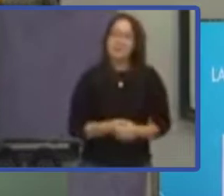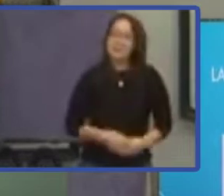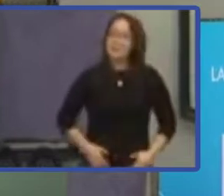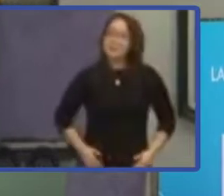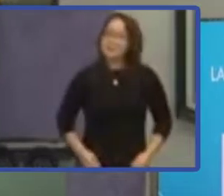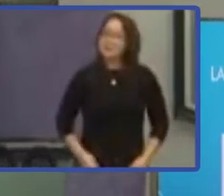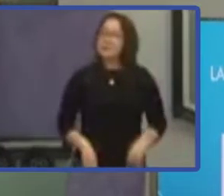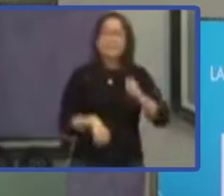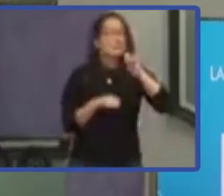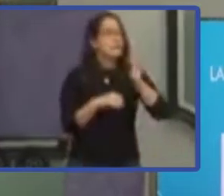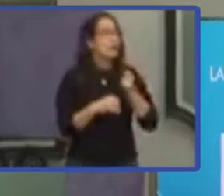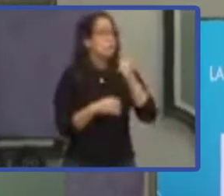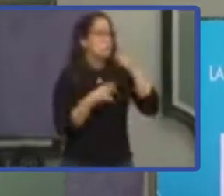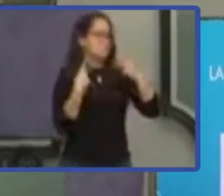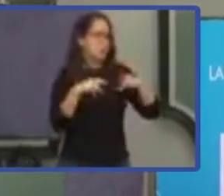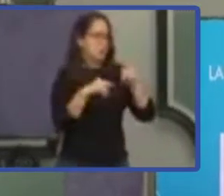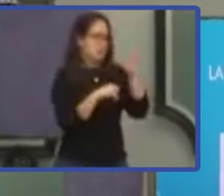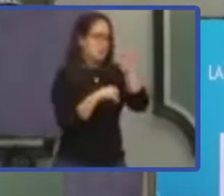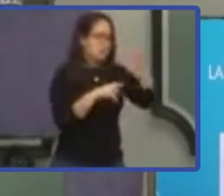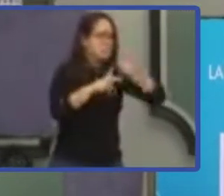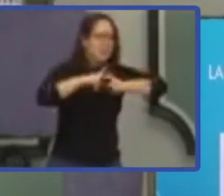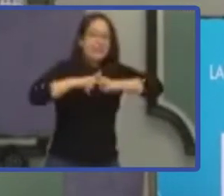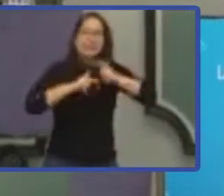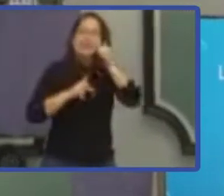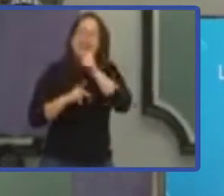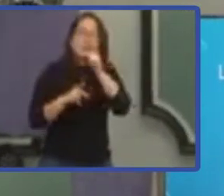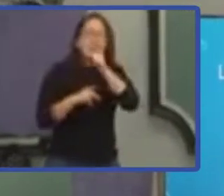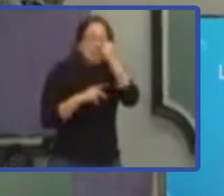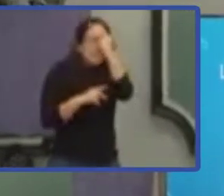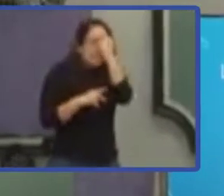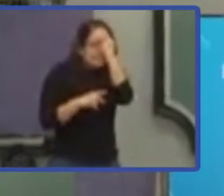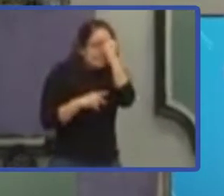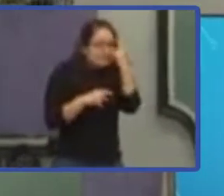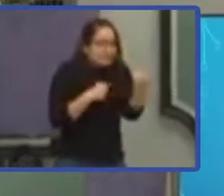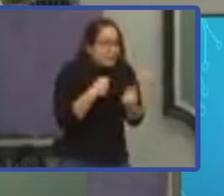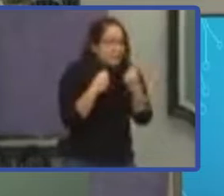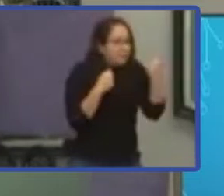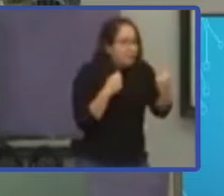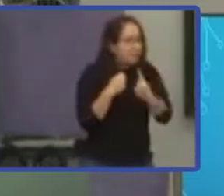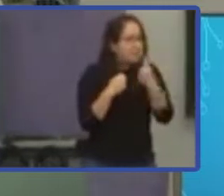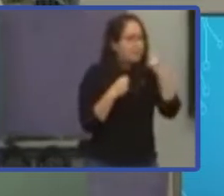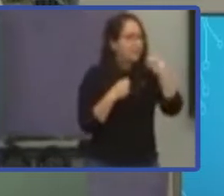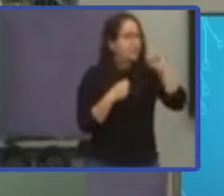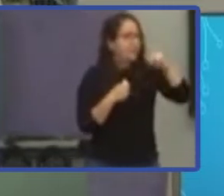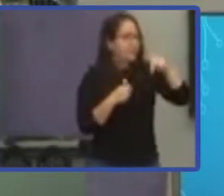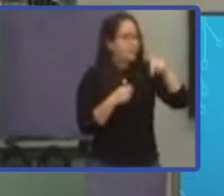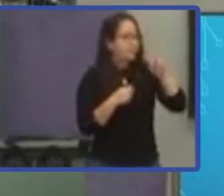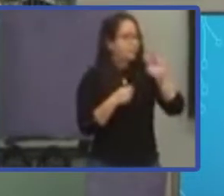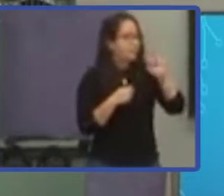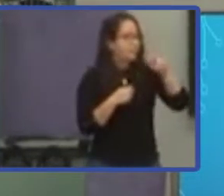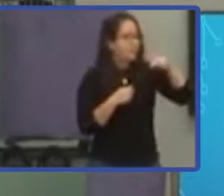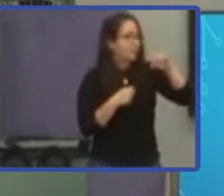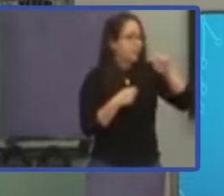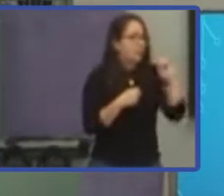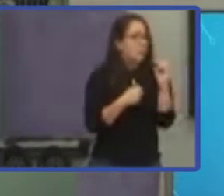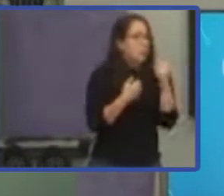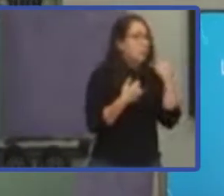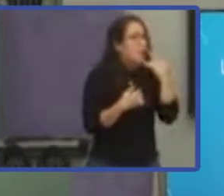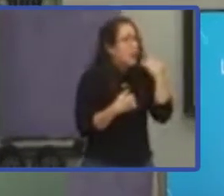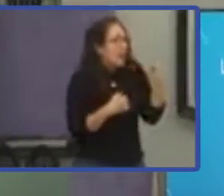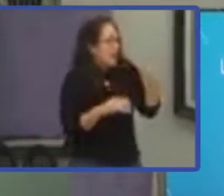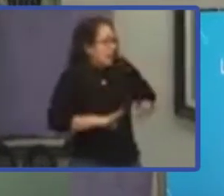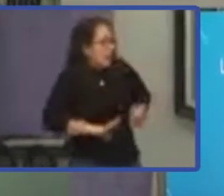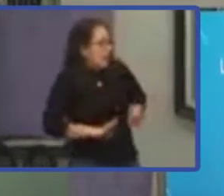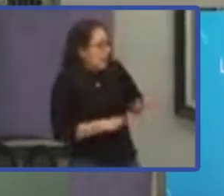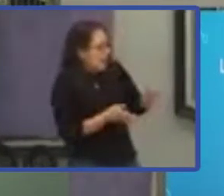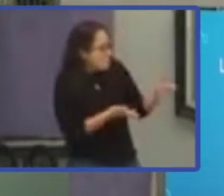matemáticos siempre han estado intrigados por el infinito porque es una cosa rarísima que le quita a uno el aliento, ¿no? Tiene propiedades muy especiales.